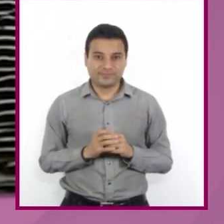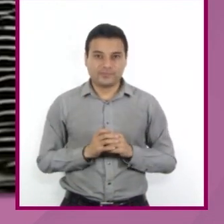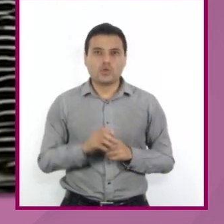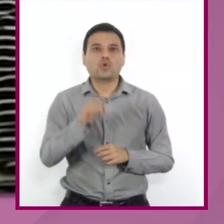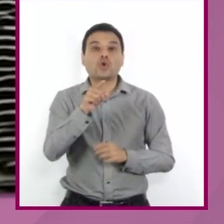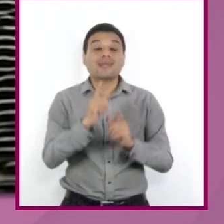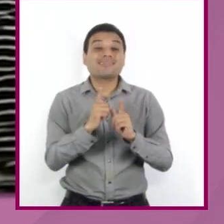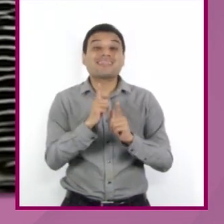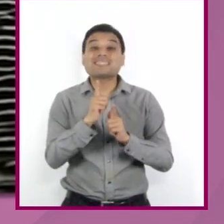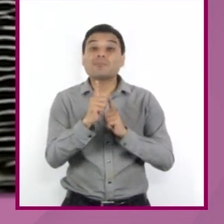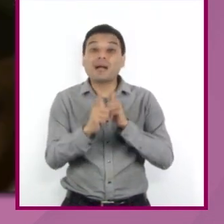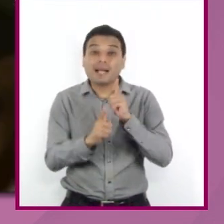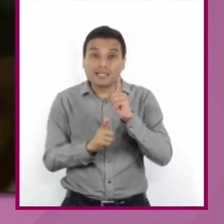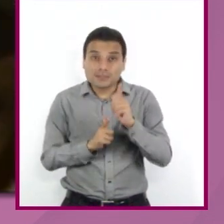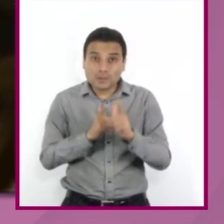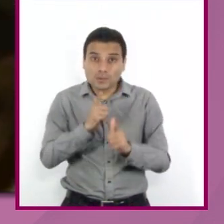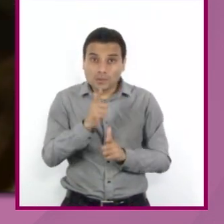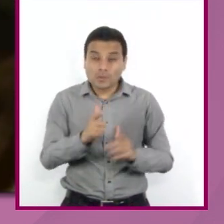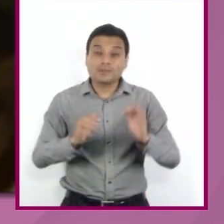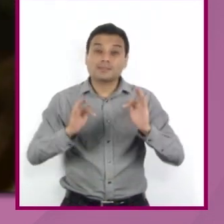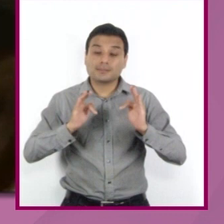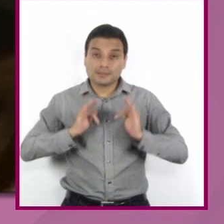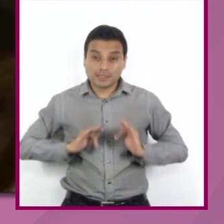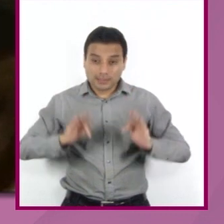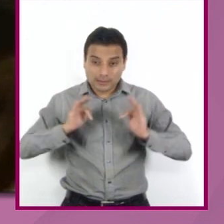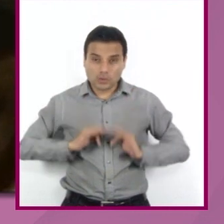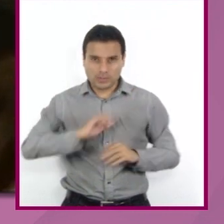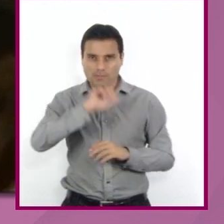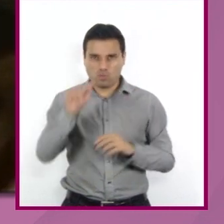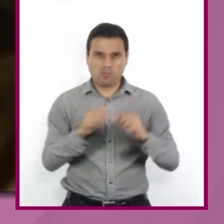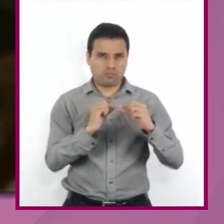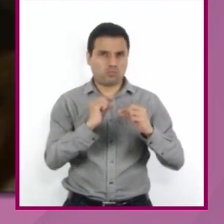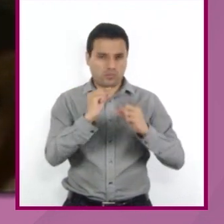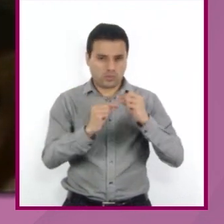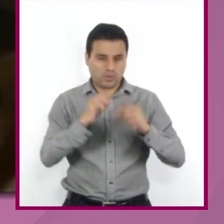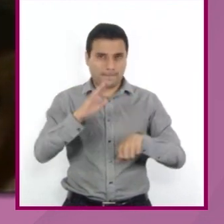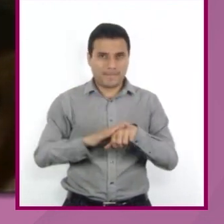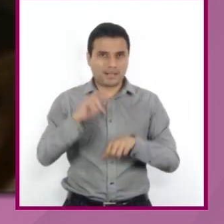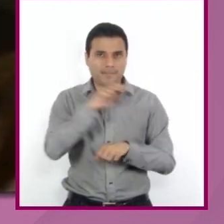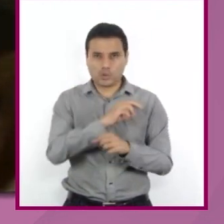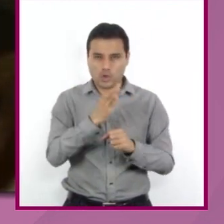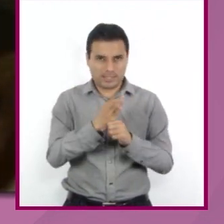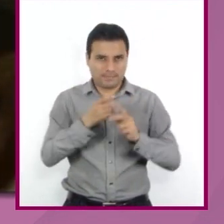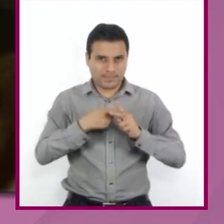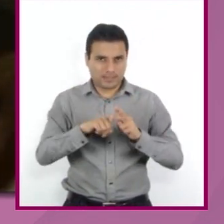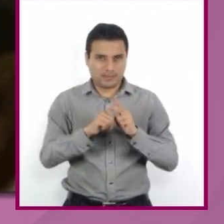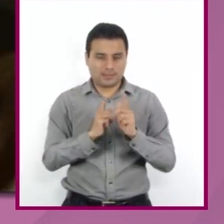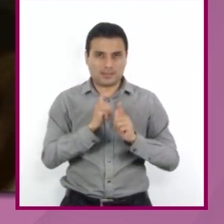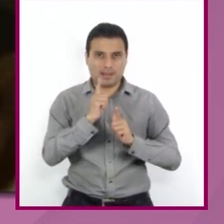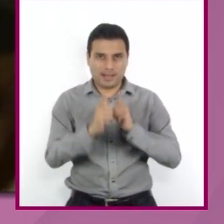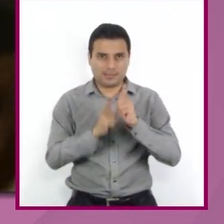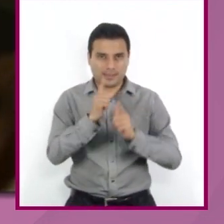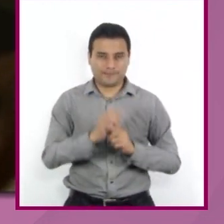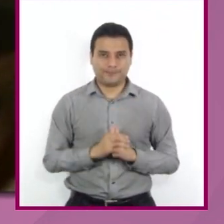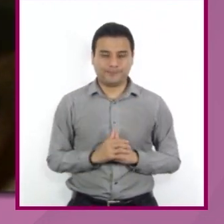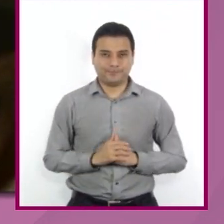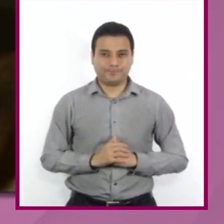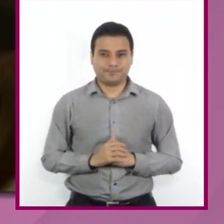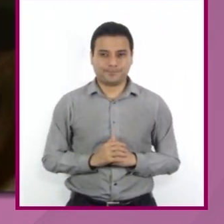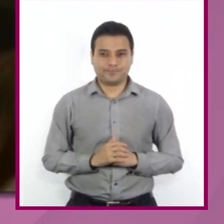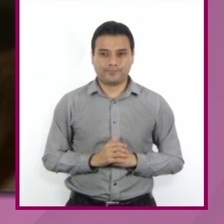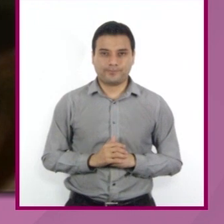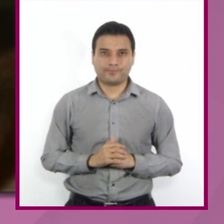lenta, un poco como están viendo, después la voy a acelerar, pero en este momento esa es la velocidad a la que tienen que